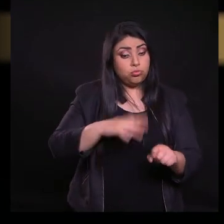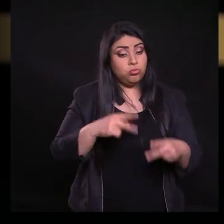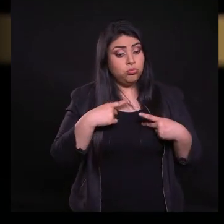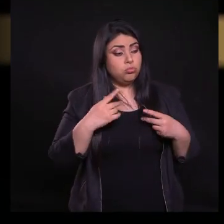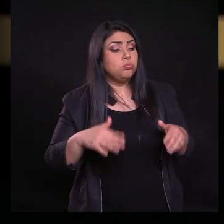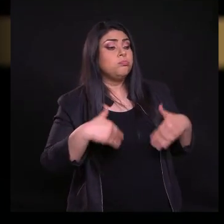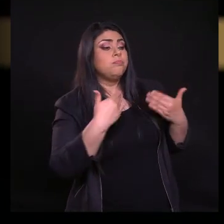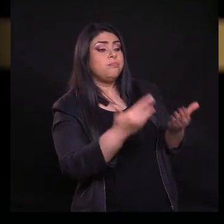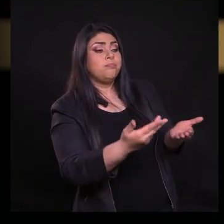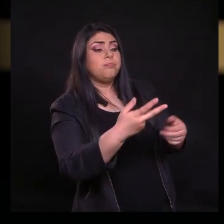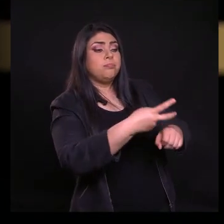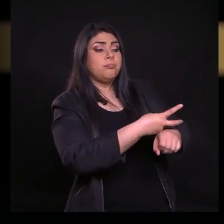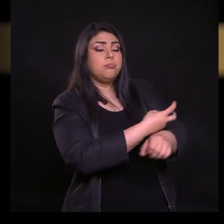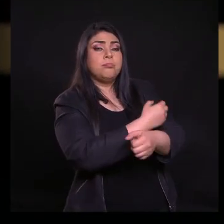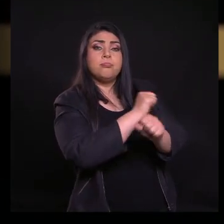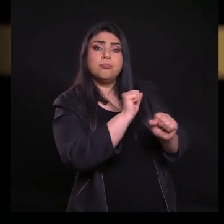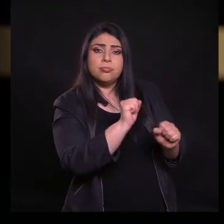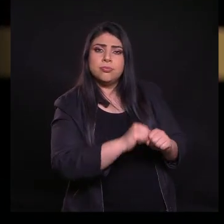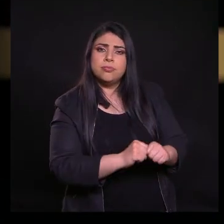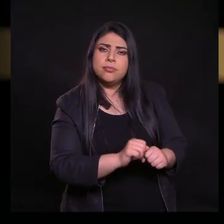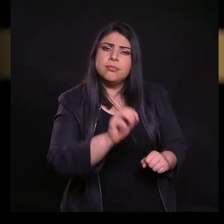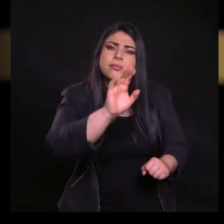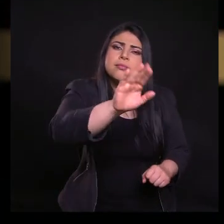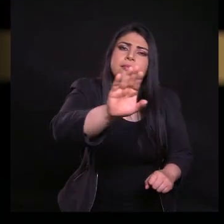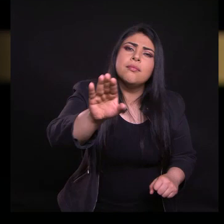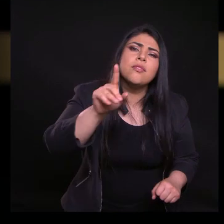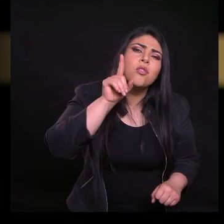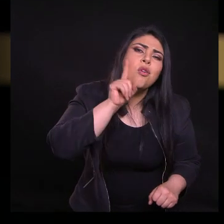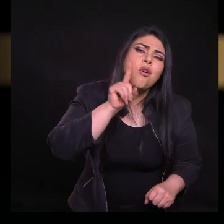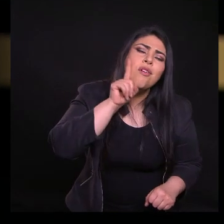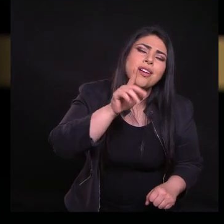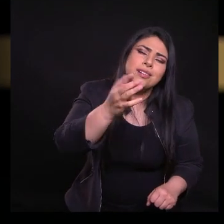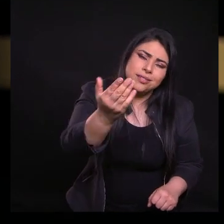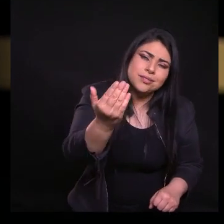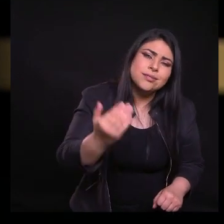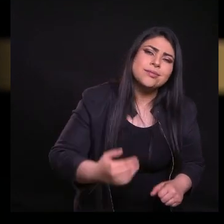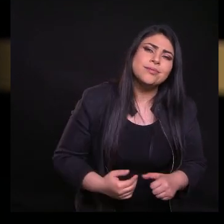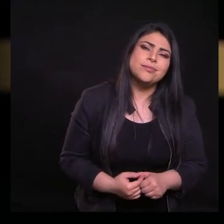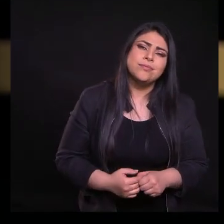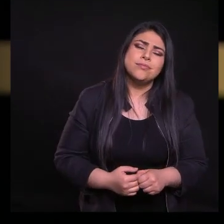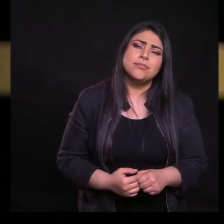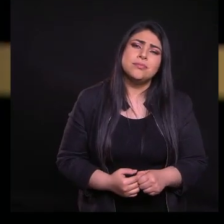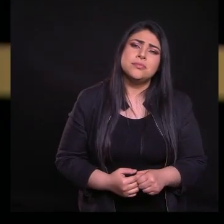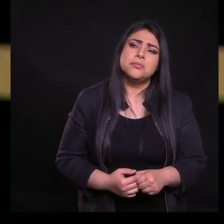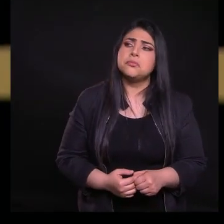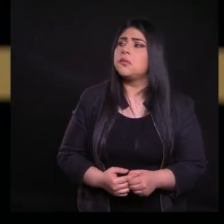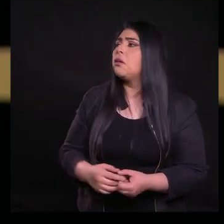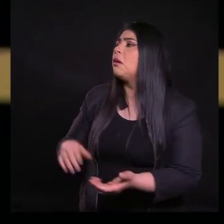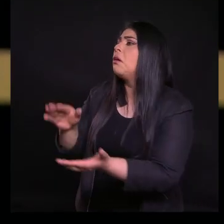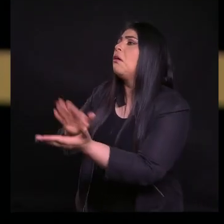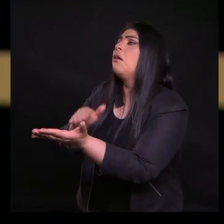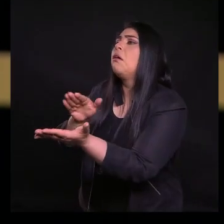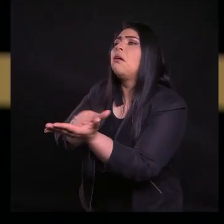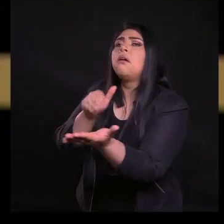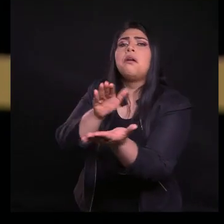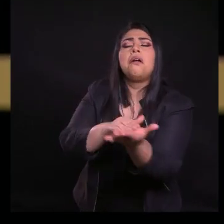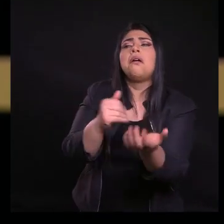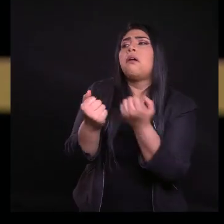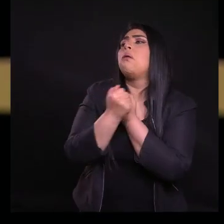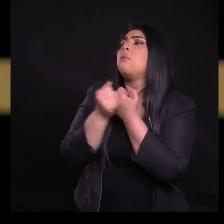quiero aprovechar a decir algo a los jóvenes que puedan estar conectados no estés mendigando amor